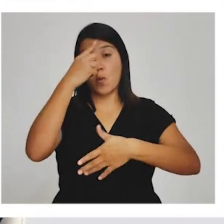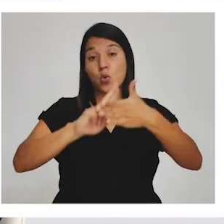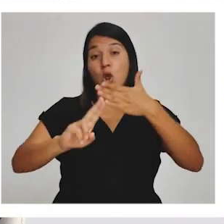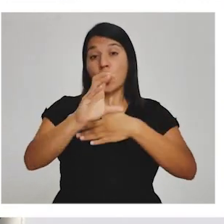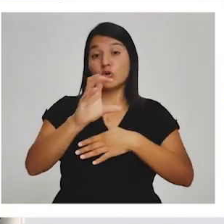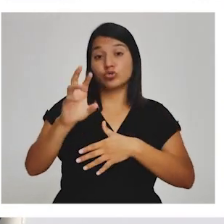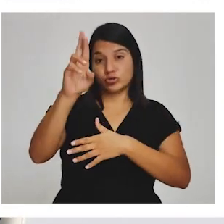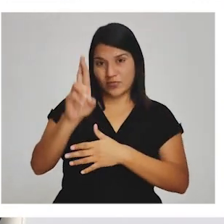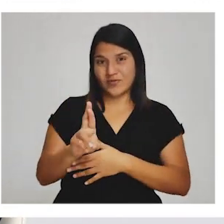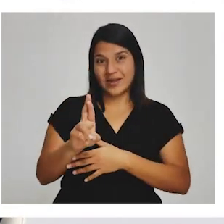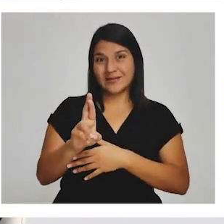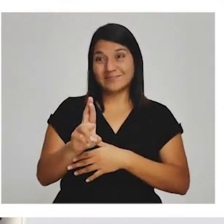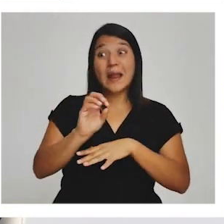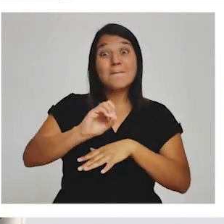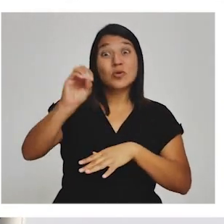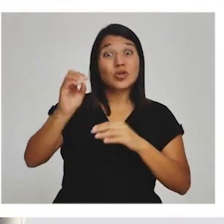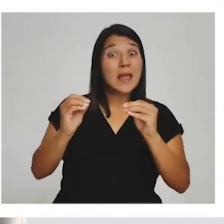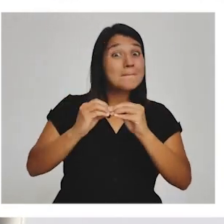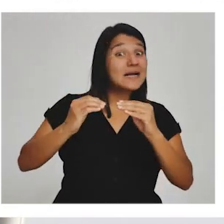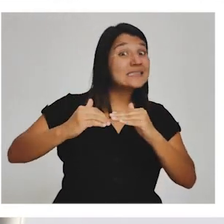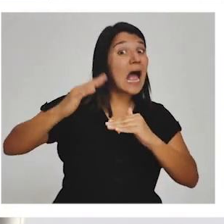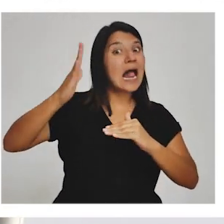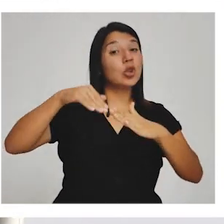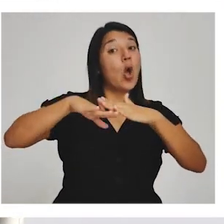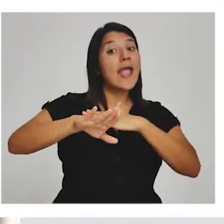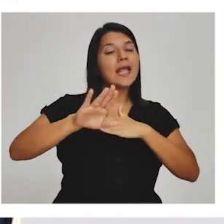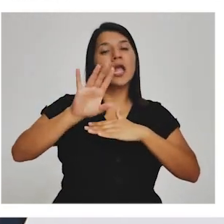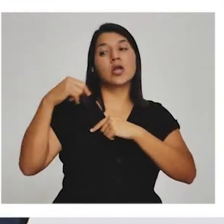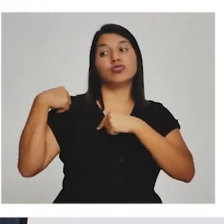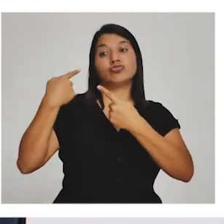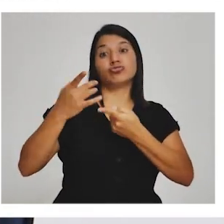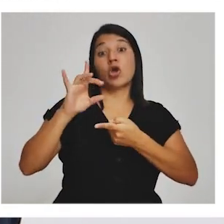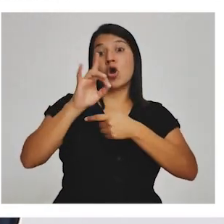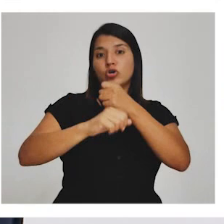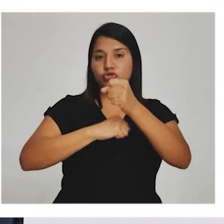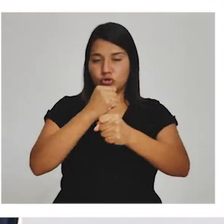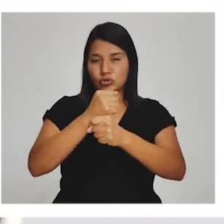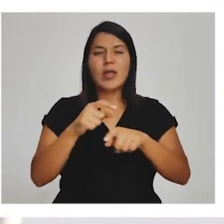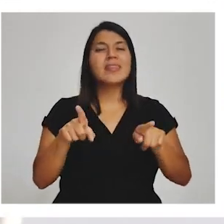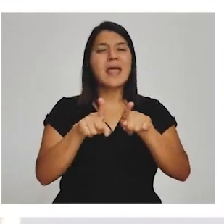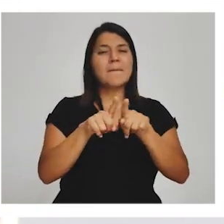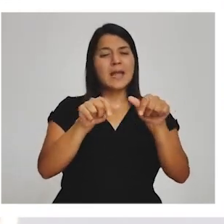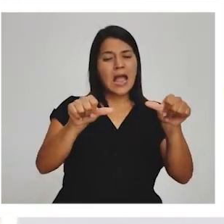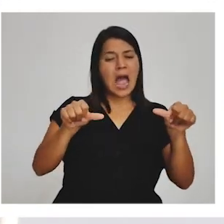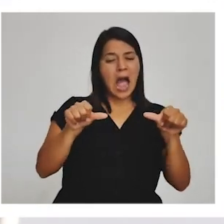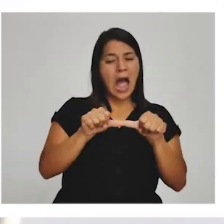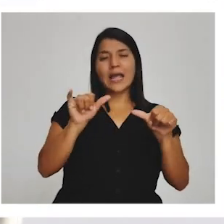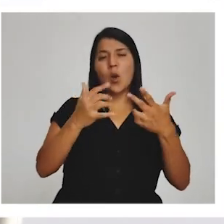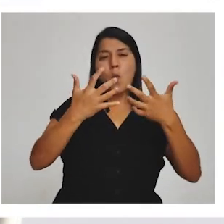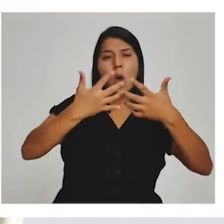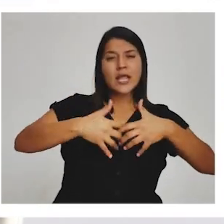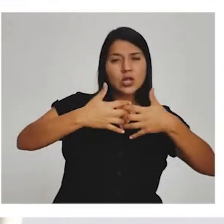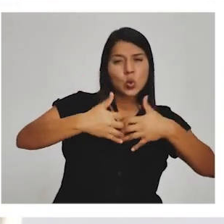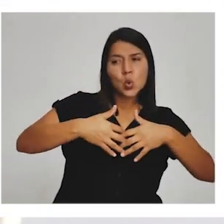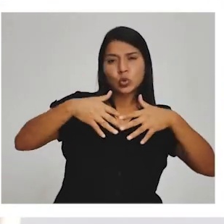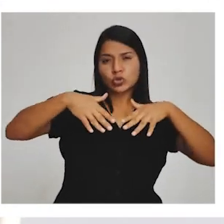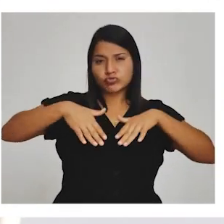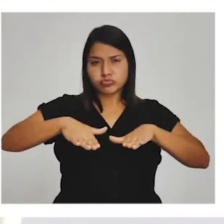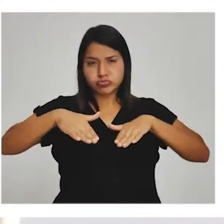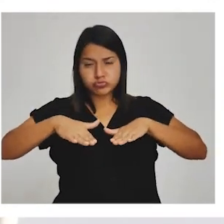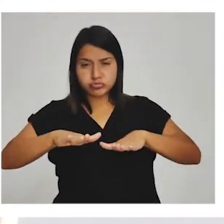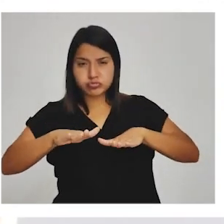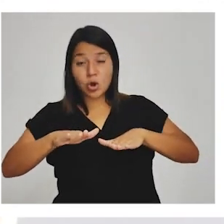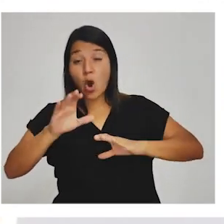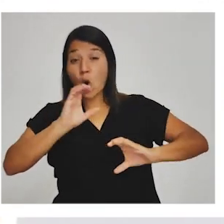años. Y además hay sectores como manufactura, o sea, industria manufacturera y comercio, que no tenían valores